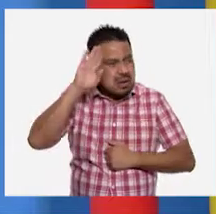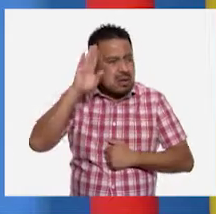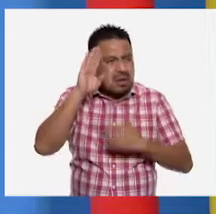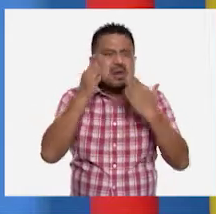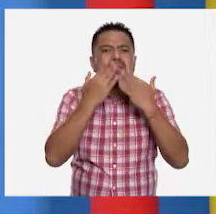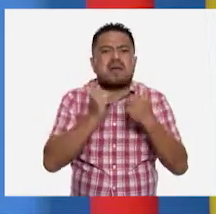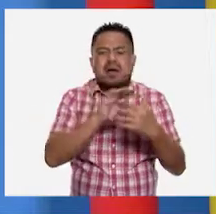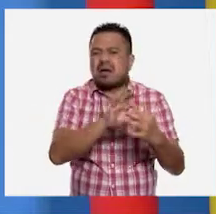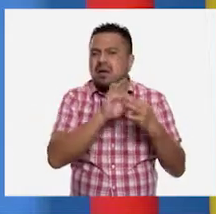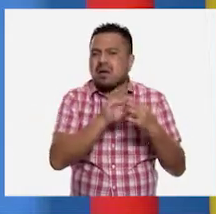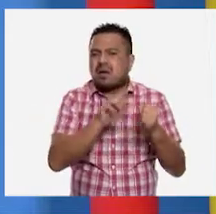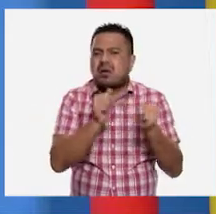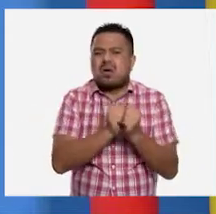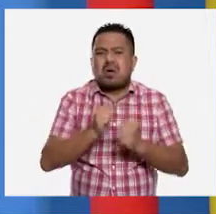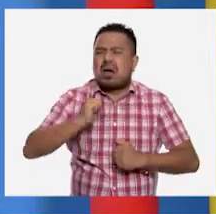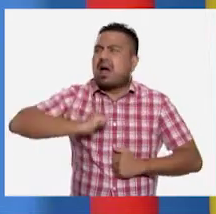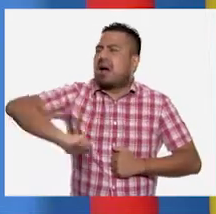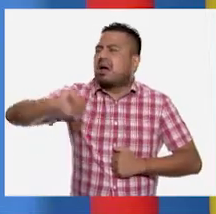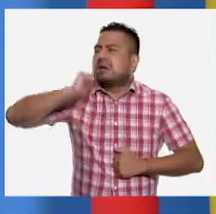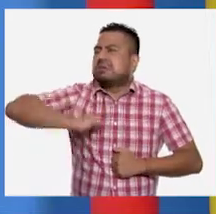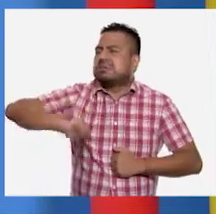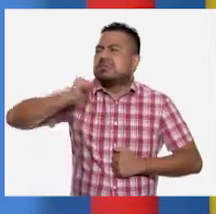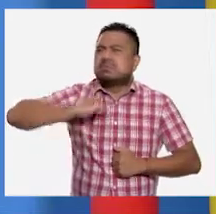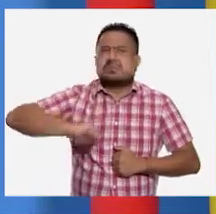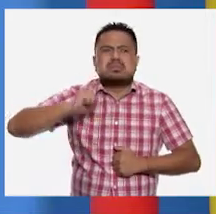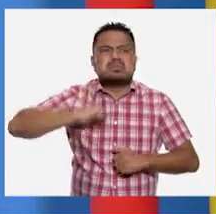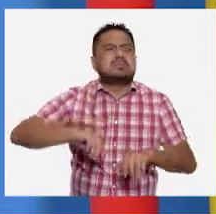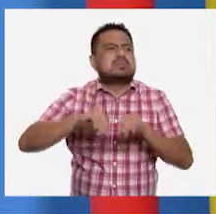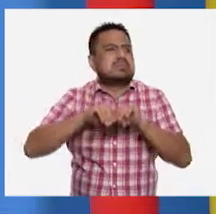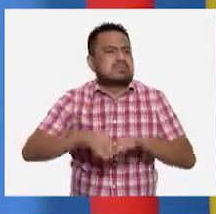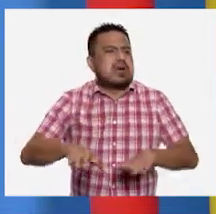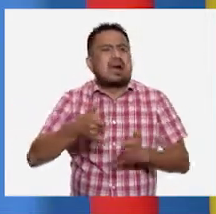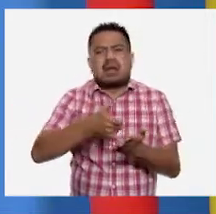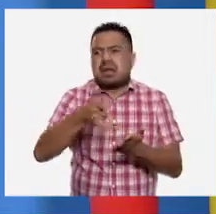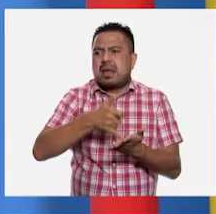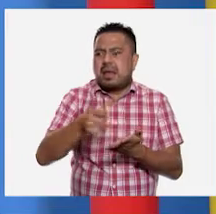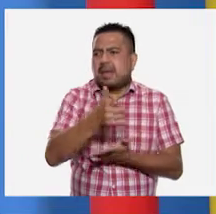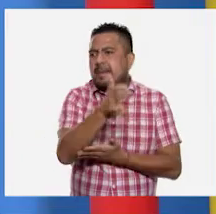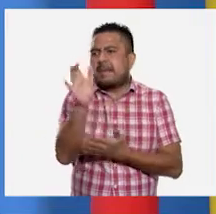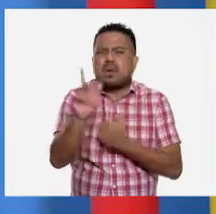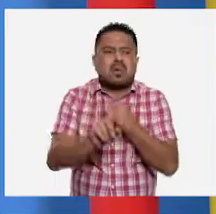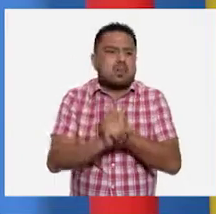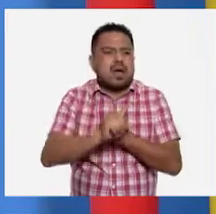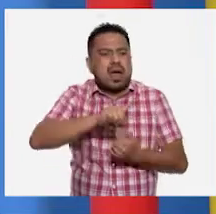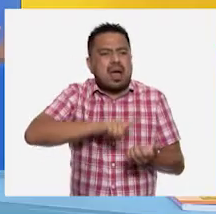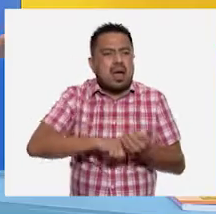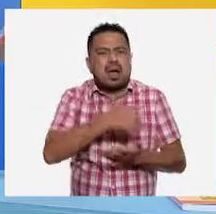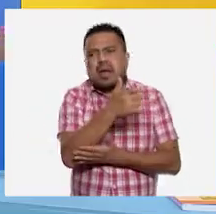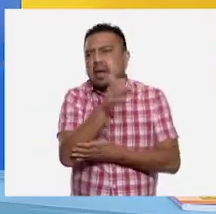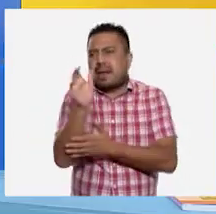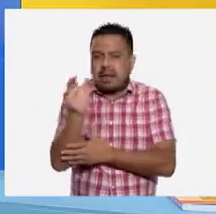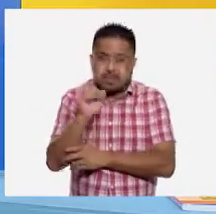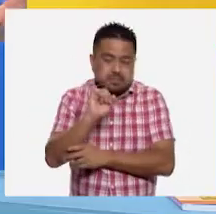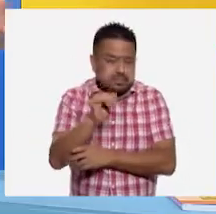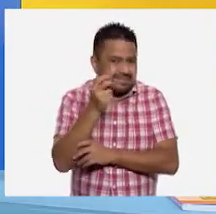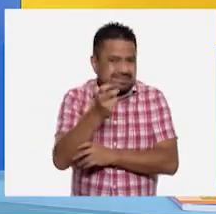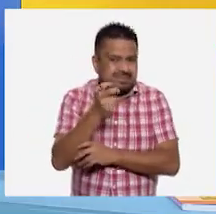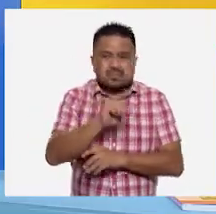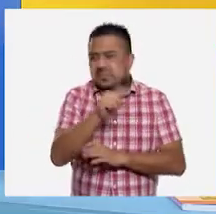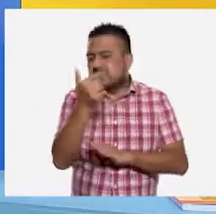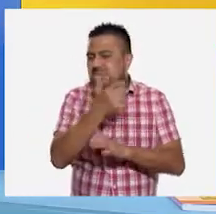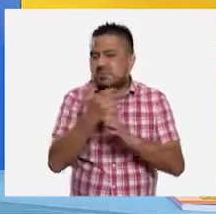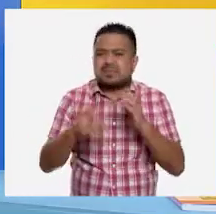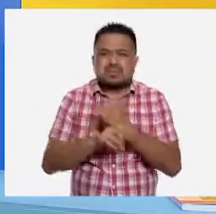precisamente vinculados con los viejos ideales de la repartición agraria o con los problemas del campo. Exacto. Y otro